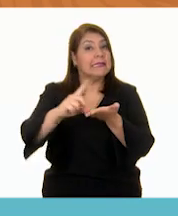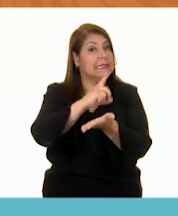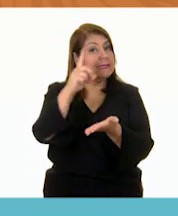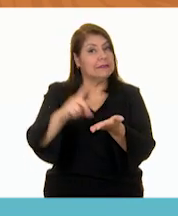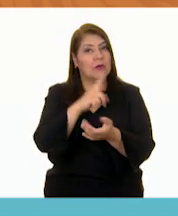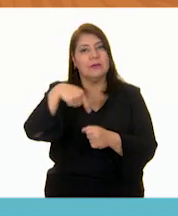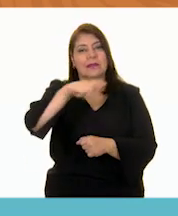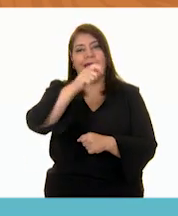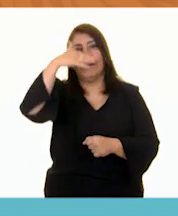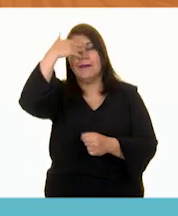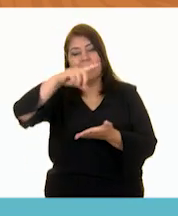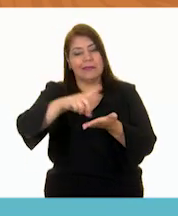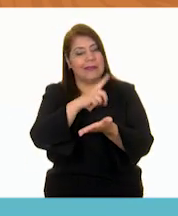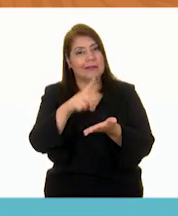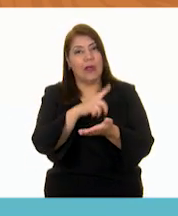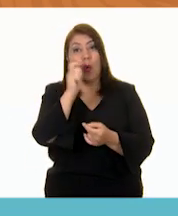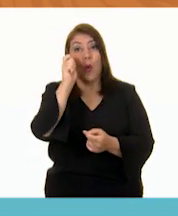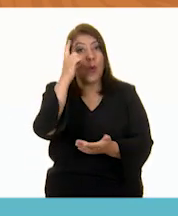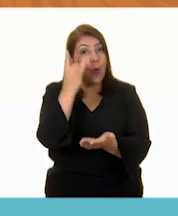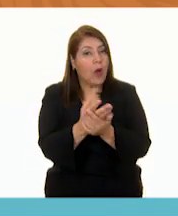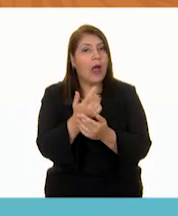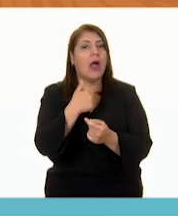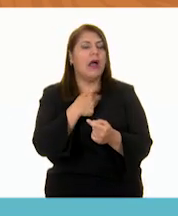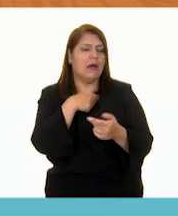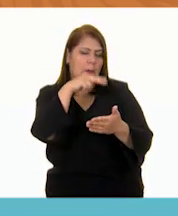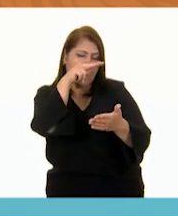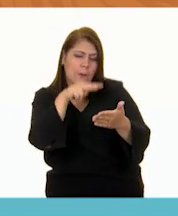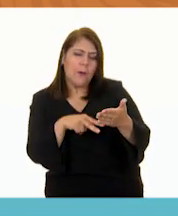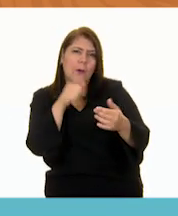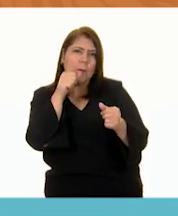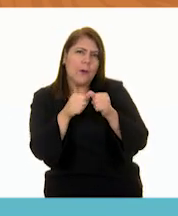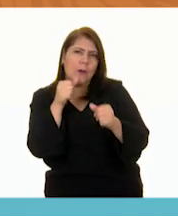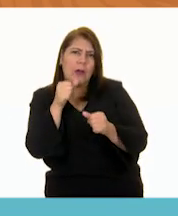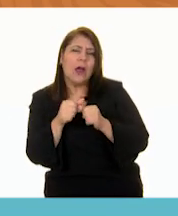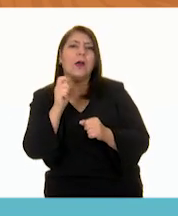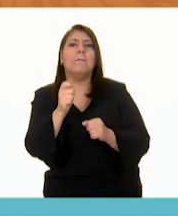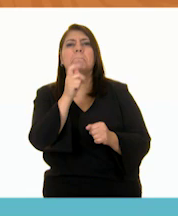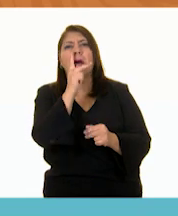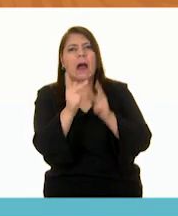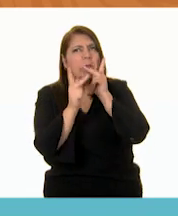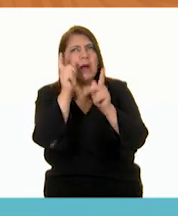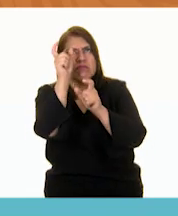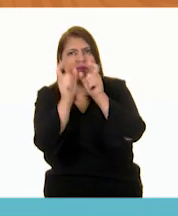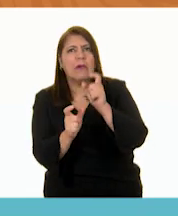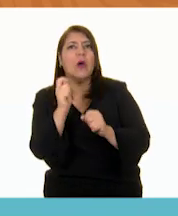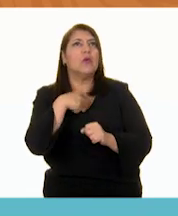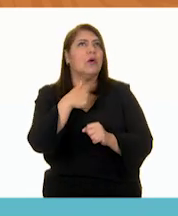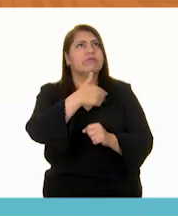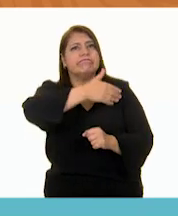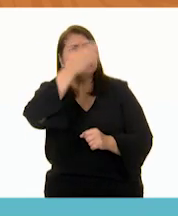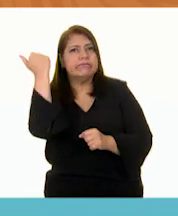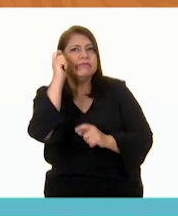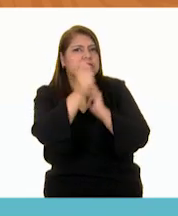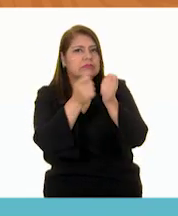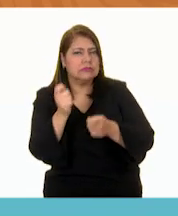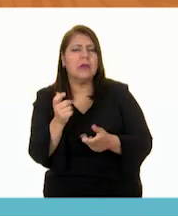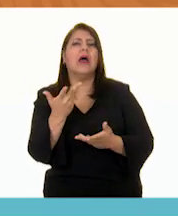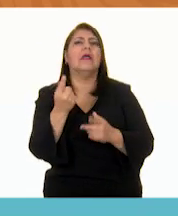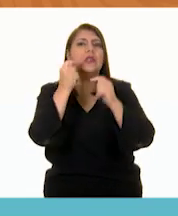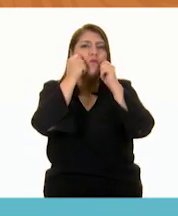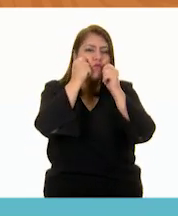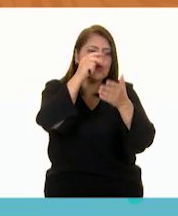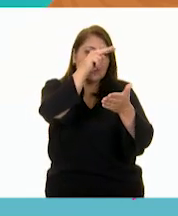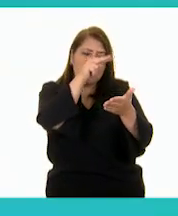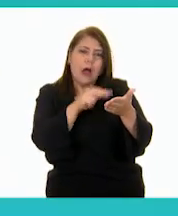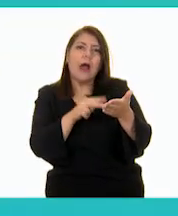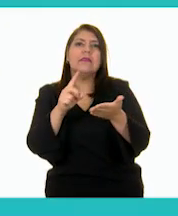diccionario pueden utilizarlo no solo para consultar el significado de palabras que desconozcan, así también pueden explorarlo y descubran lo que